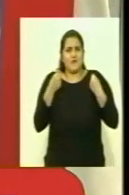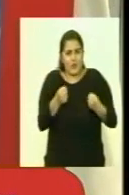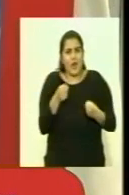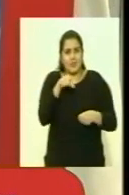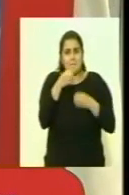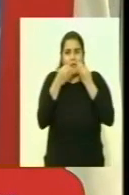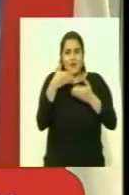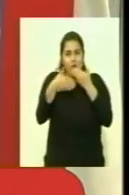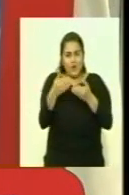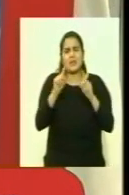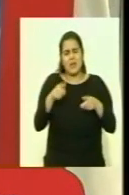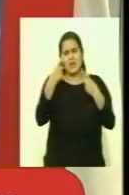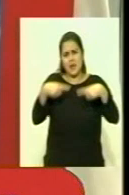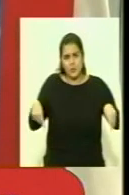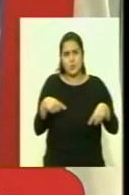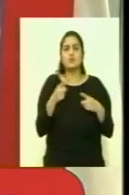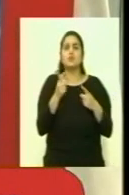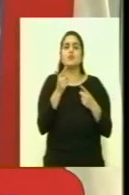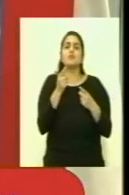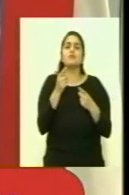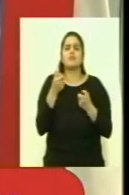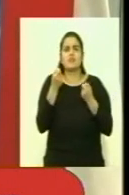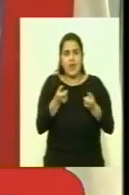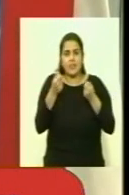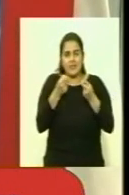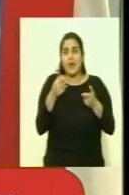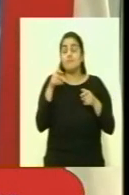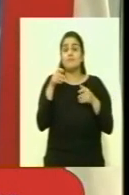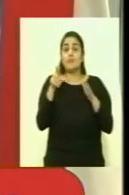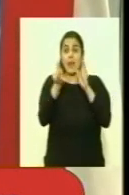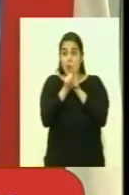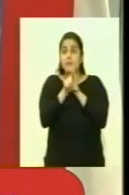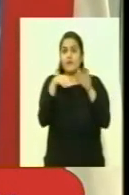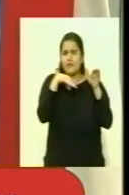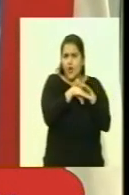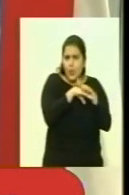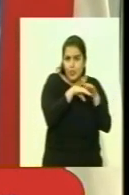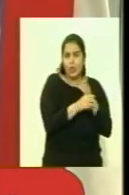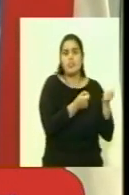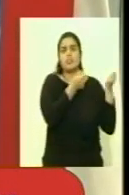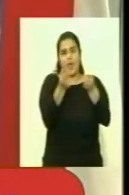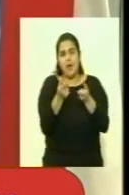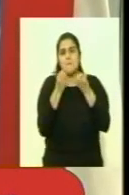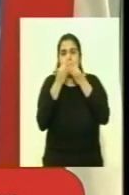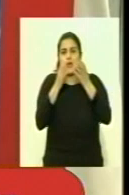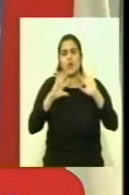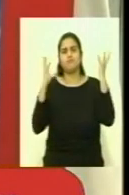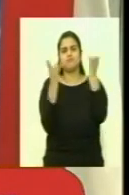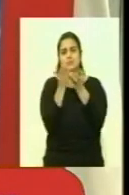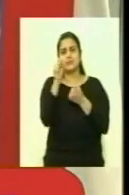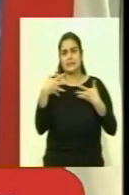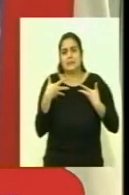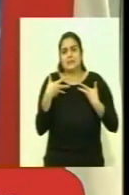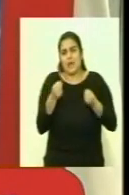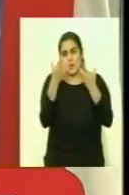sobre todo aquellos que derivaban de los fondos obtenidos por esta ley, a mejorar integralmente el sistema de salud.